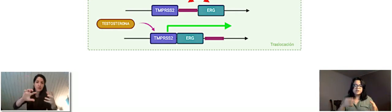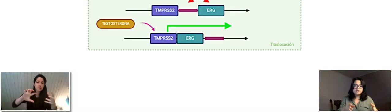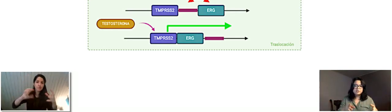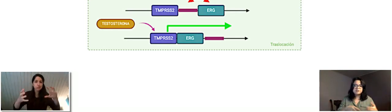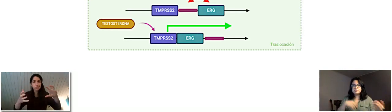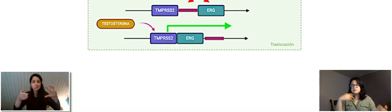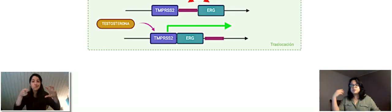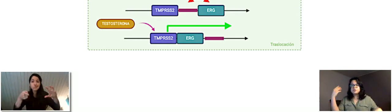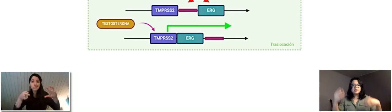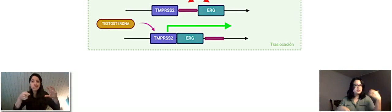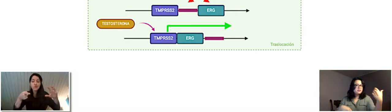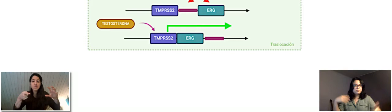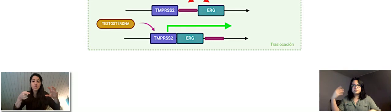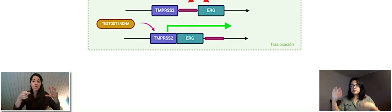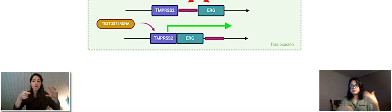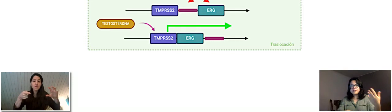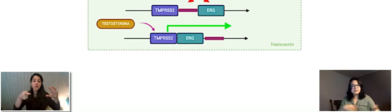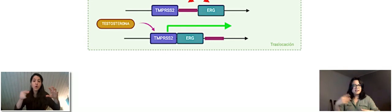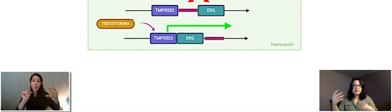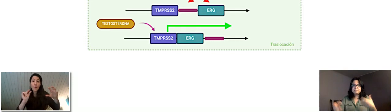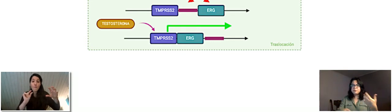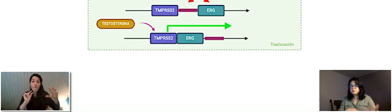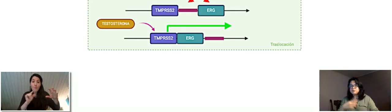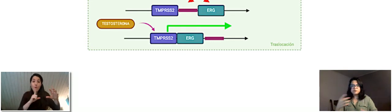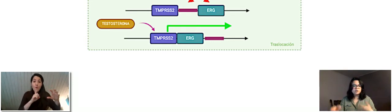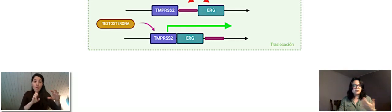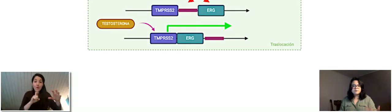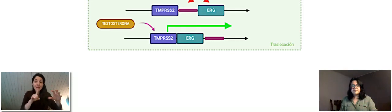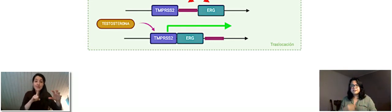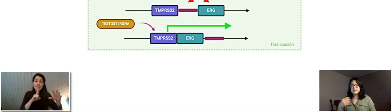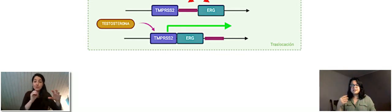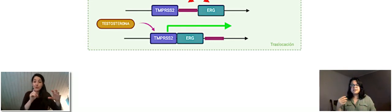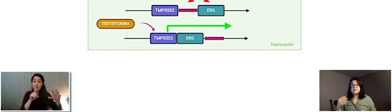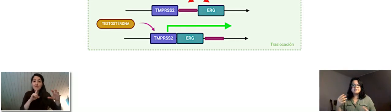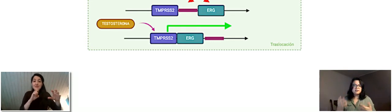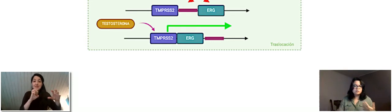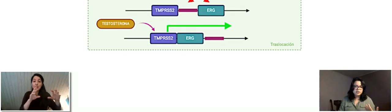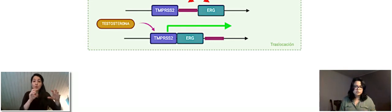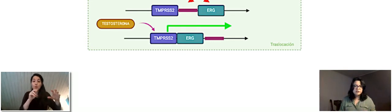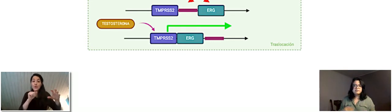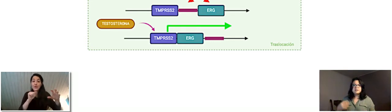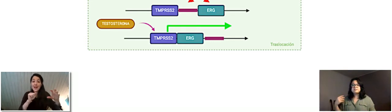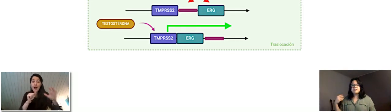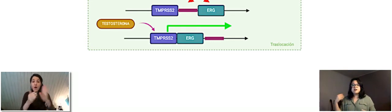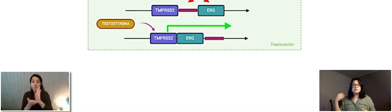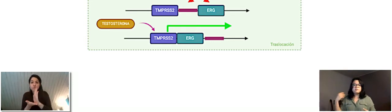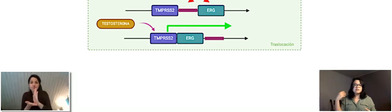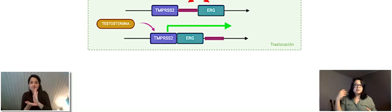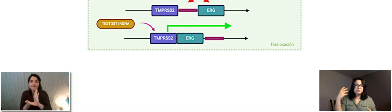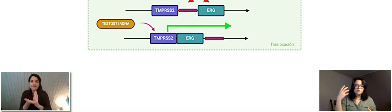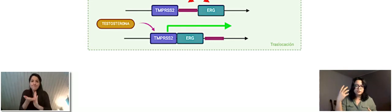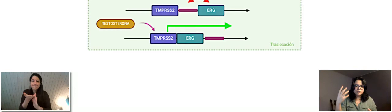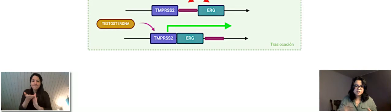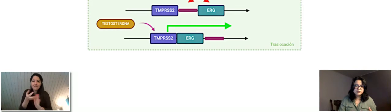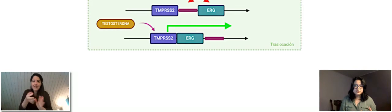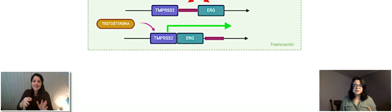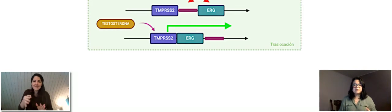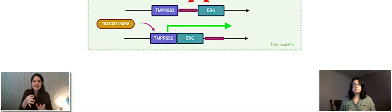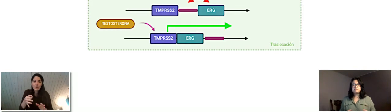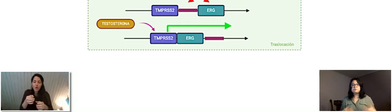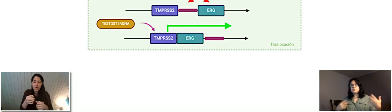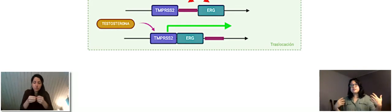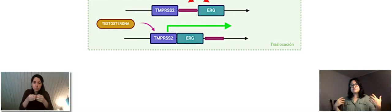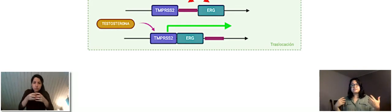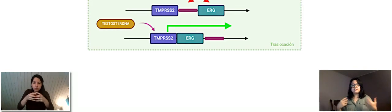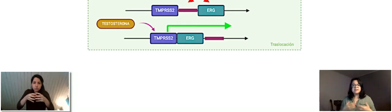un poquito de testosterona, pues aumenta la producción de células nuevas, aumenta la producción de